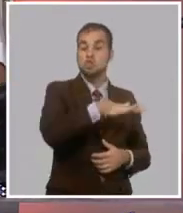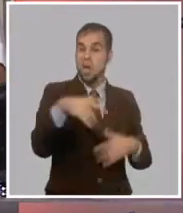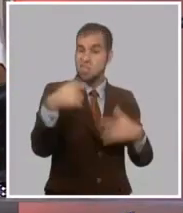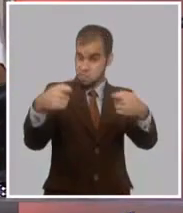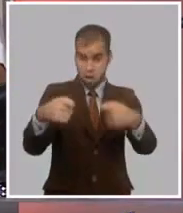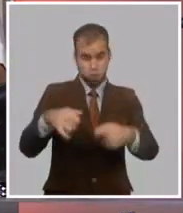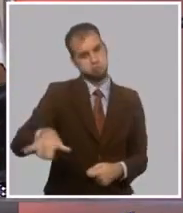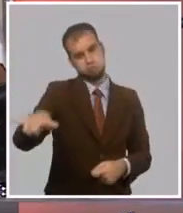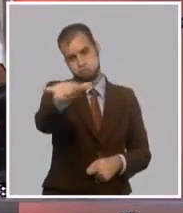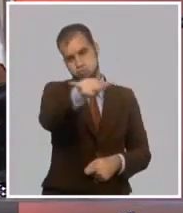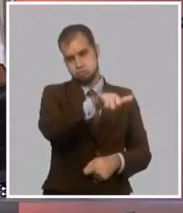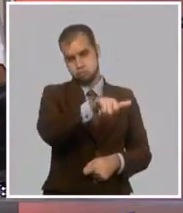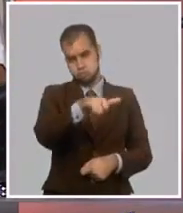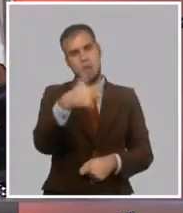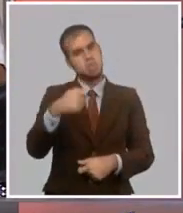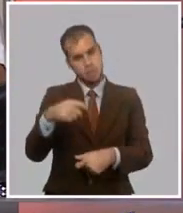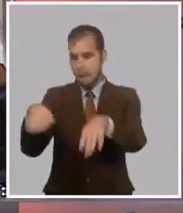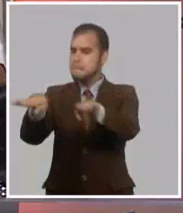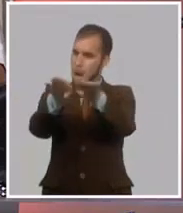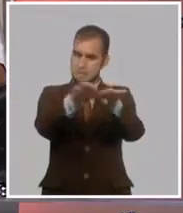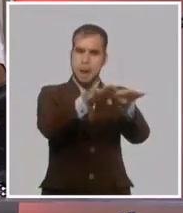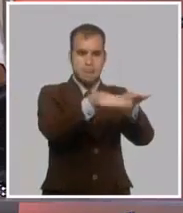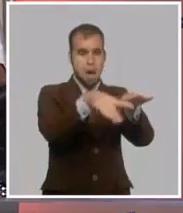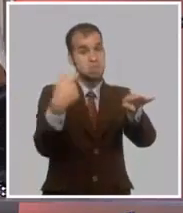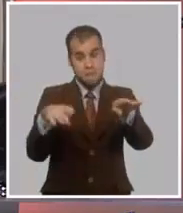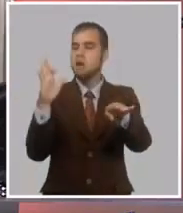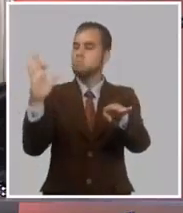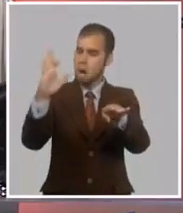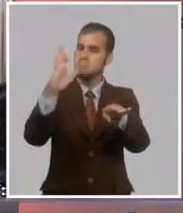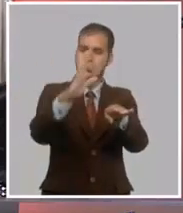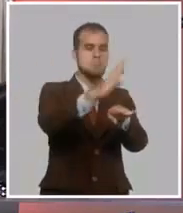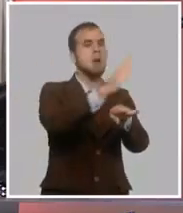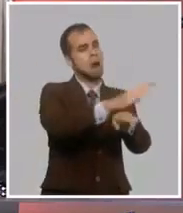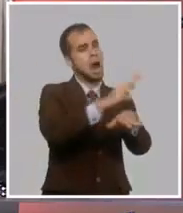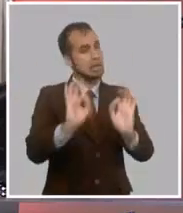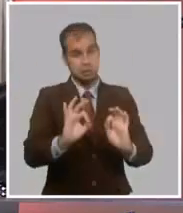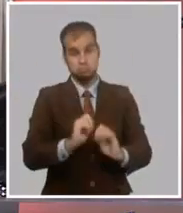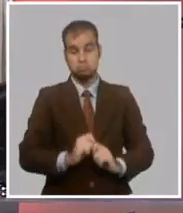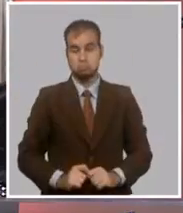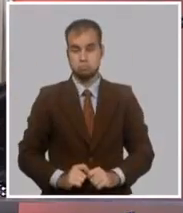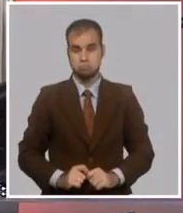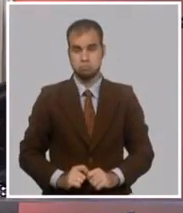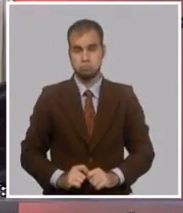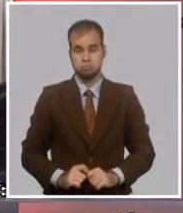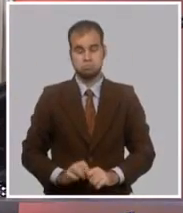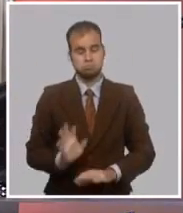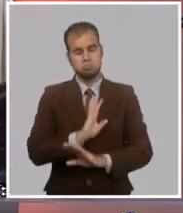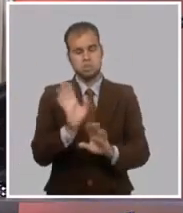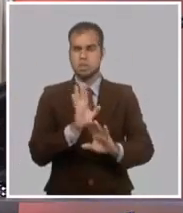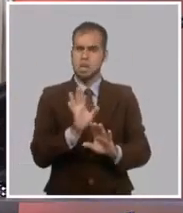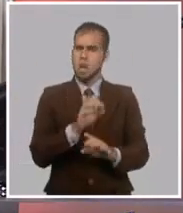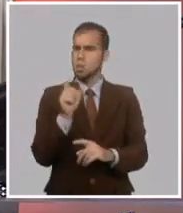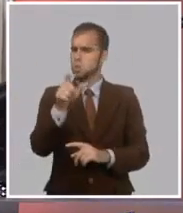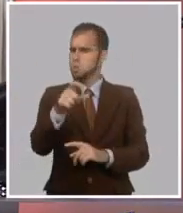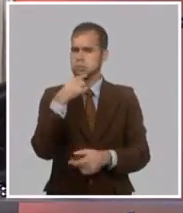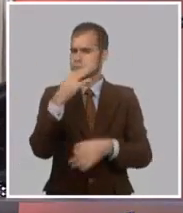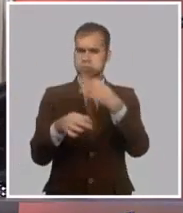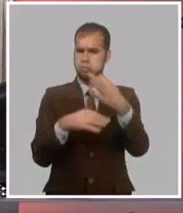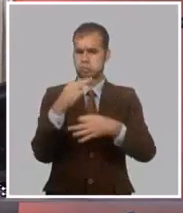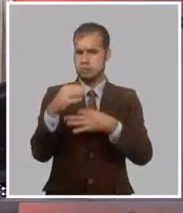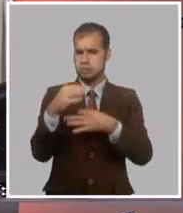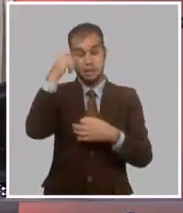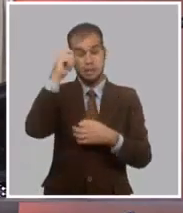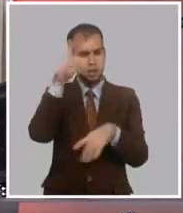estos tienen que ser respetados. Por eso, y quiero cerrar con esta idea que él maneja en